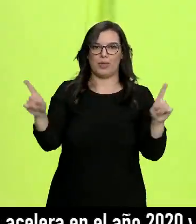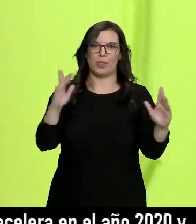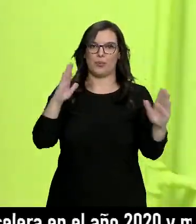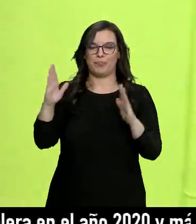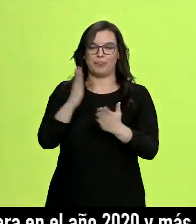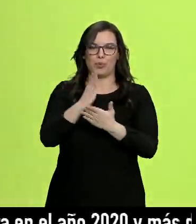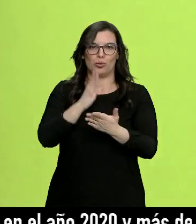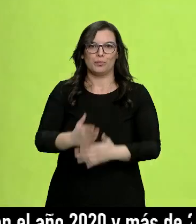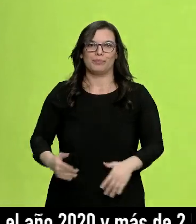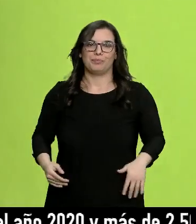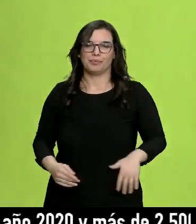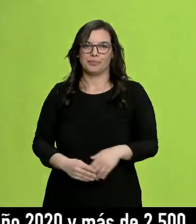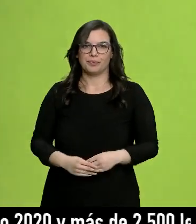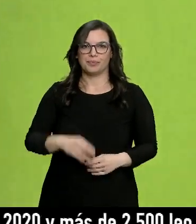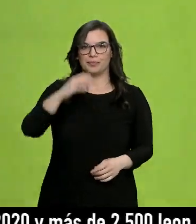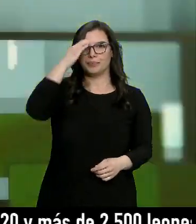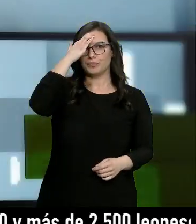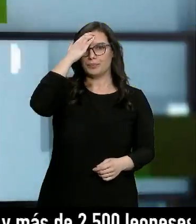este curso.